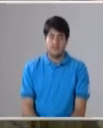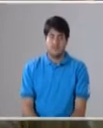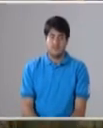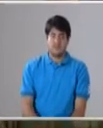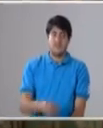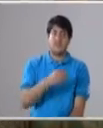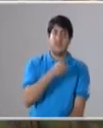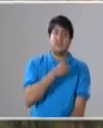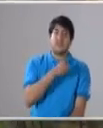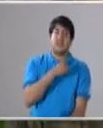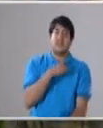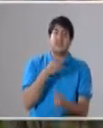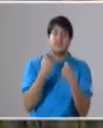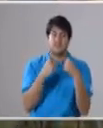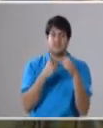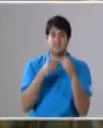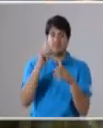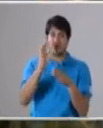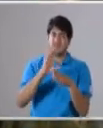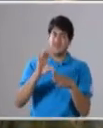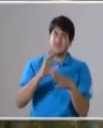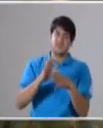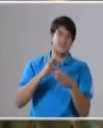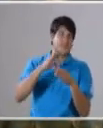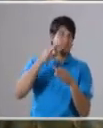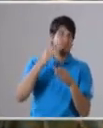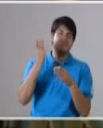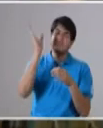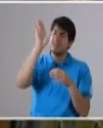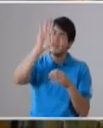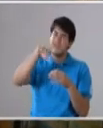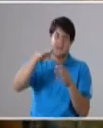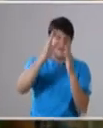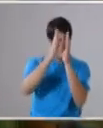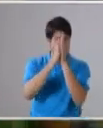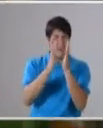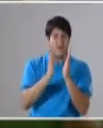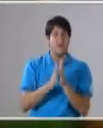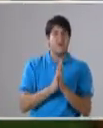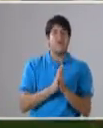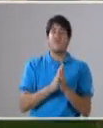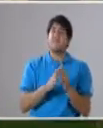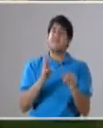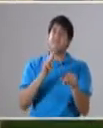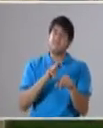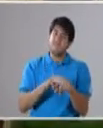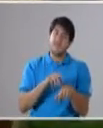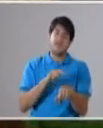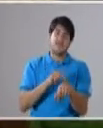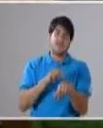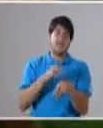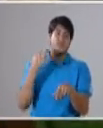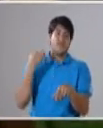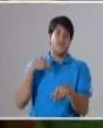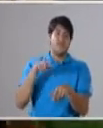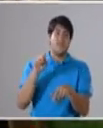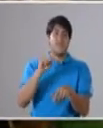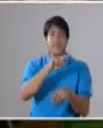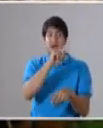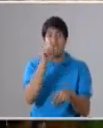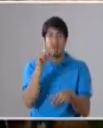Quisiera hacer algo, tal vez en el próximo domingo, quizá dejáramos un poco más de tiempo para preguntas y que